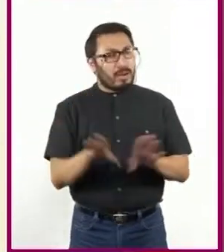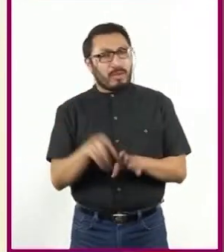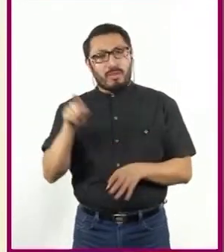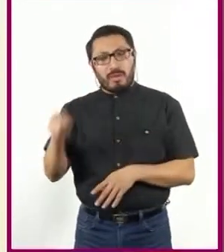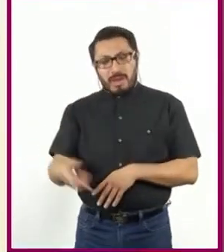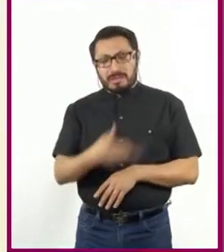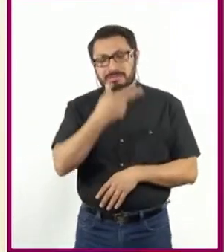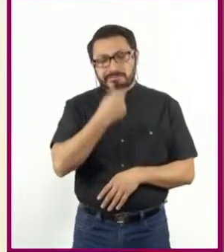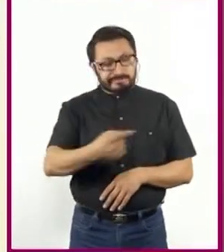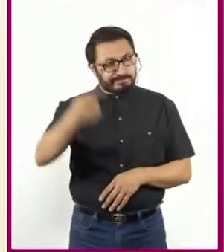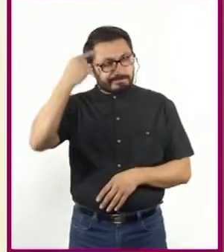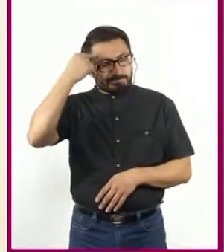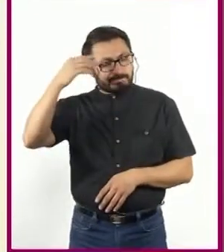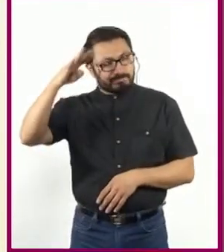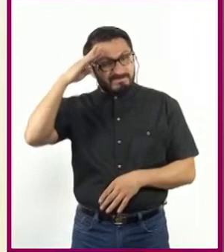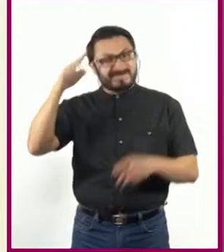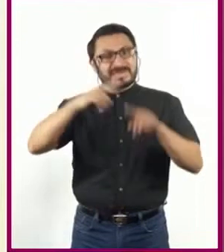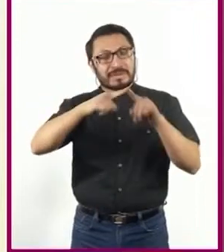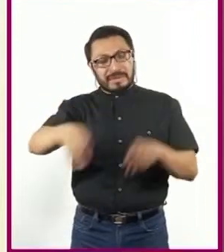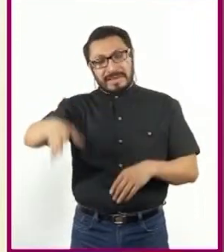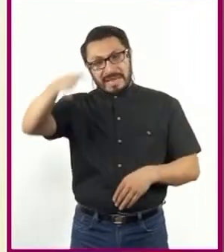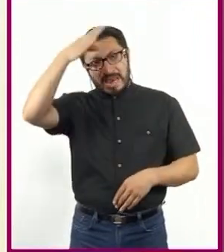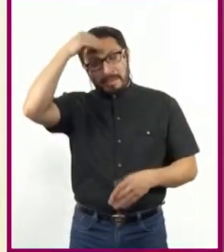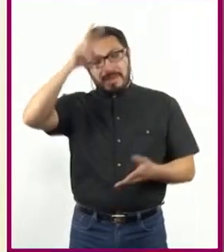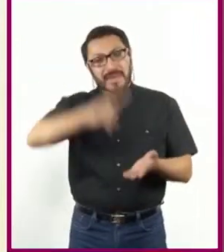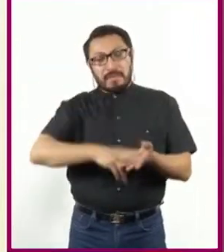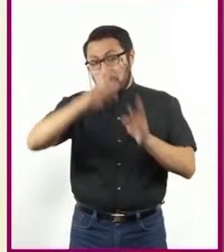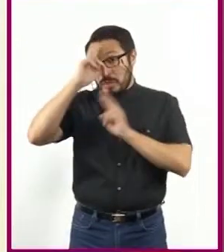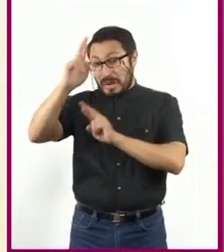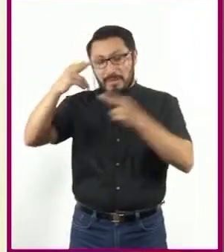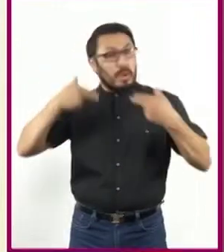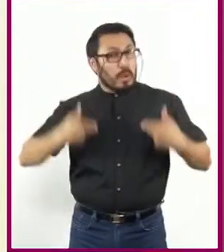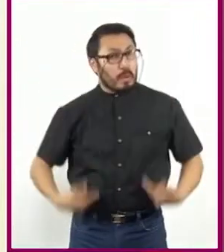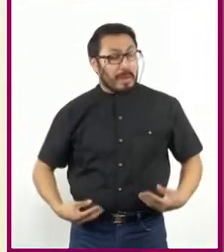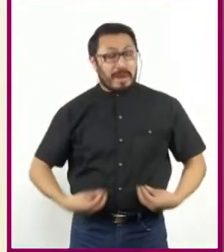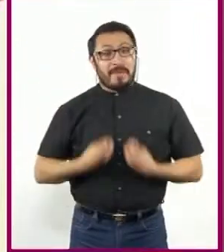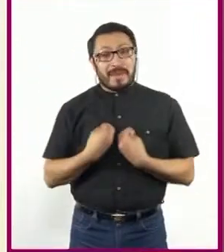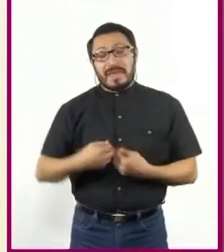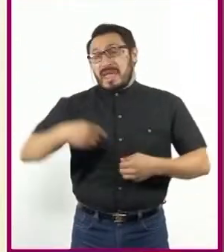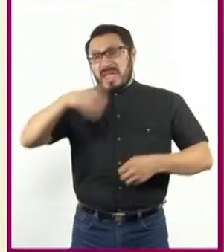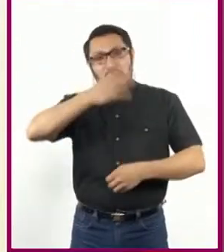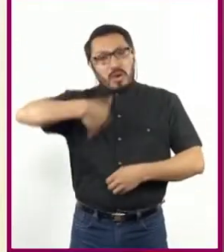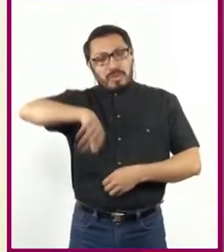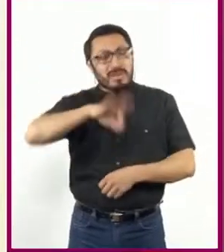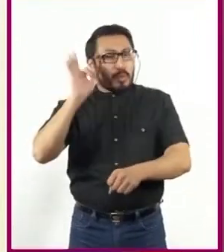diferente. Aprendió a valorar la vida humana y a buscar los medios para protegerla